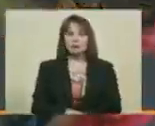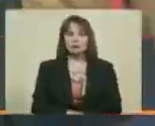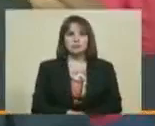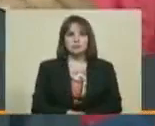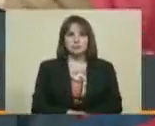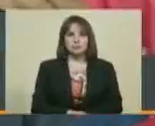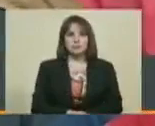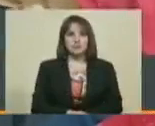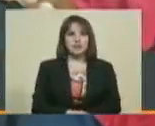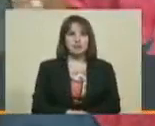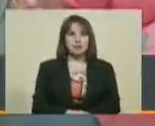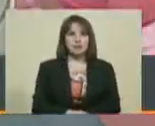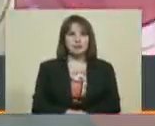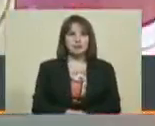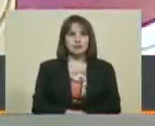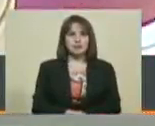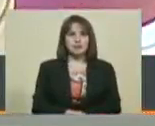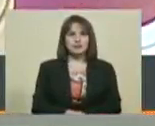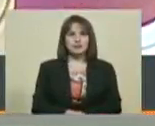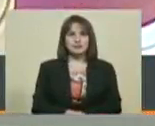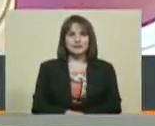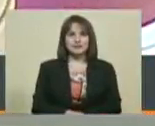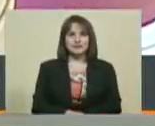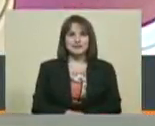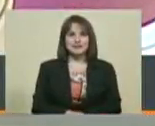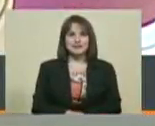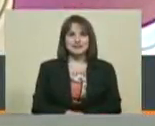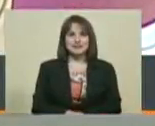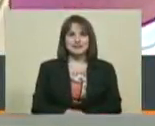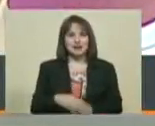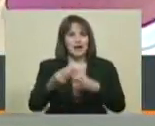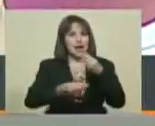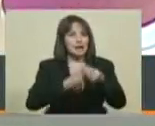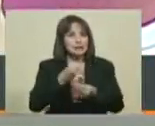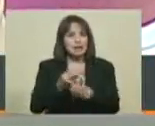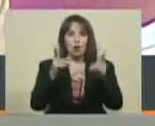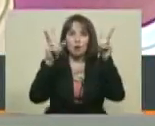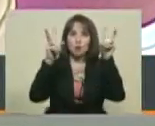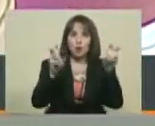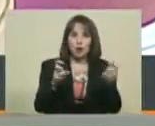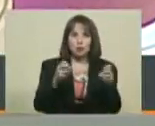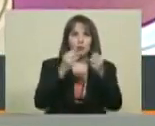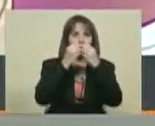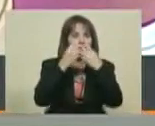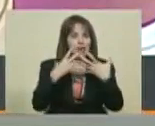Es hacer las cosas de nuevo, bien y mejor.